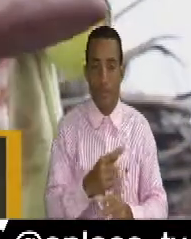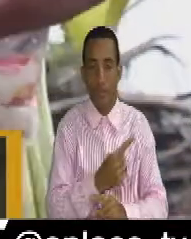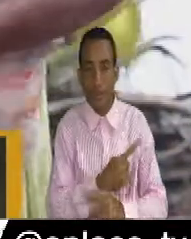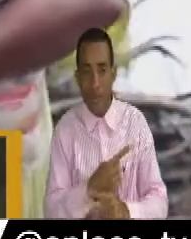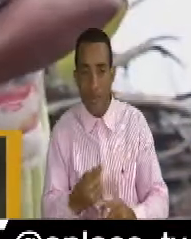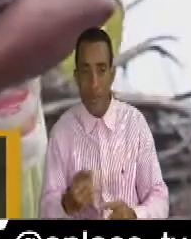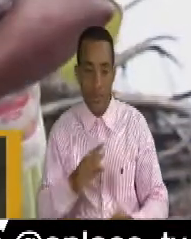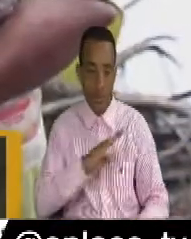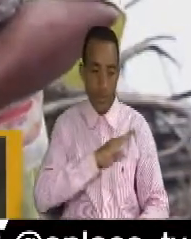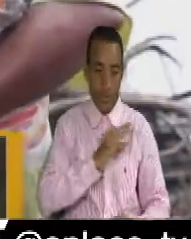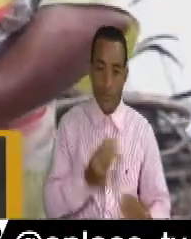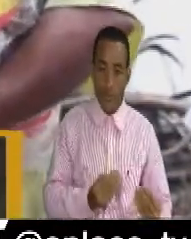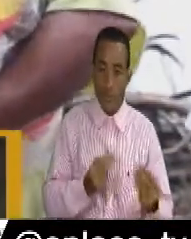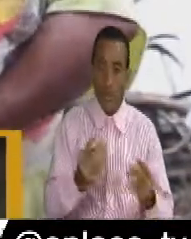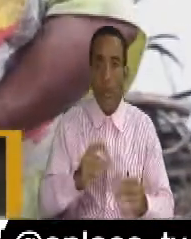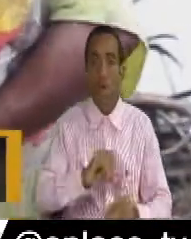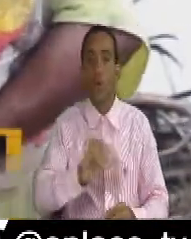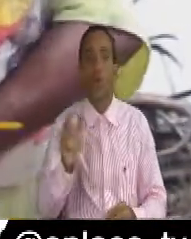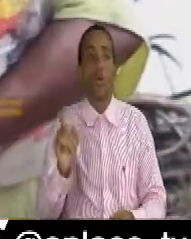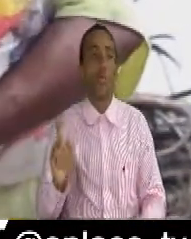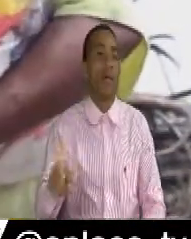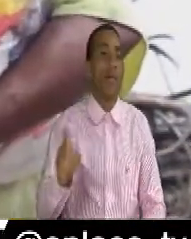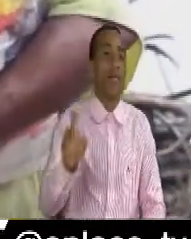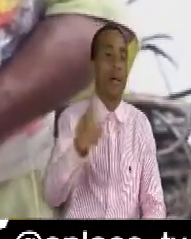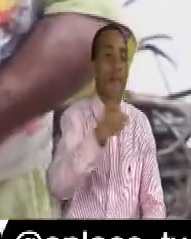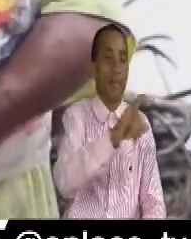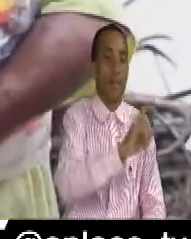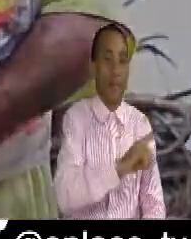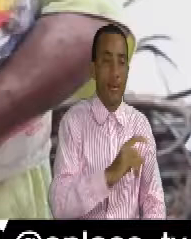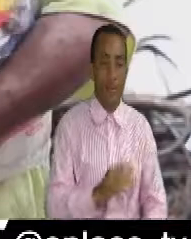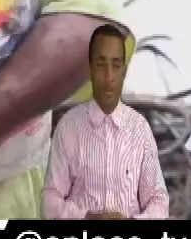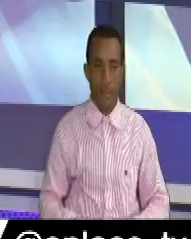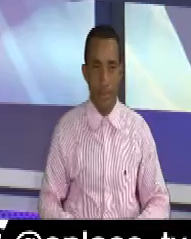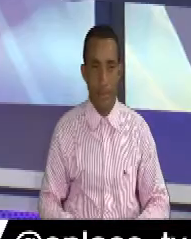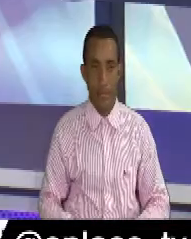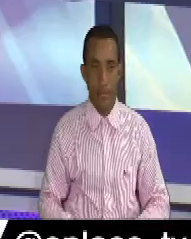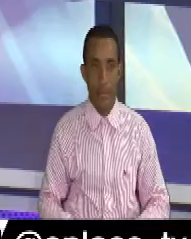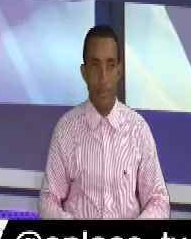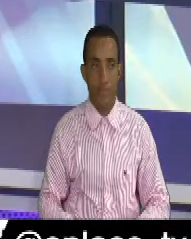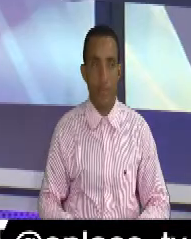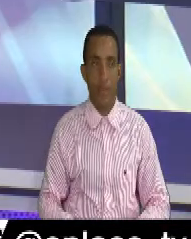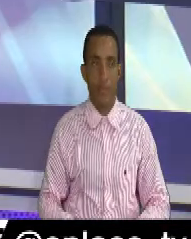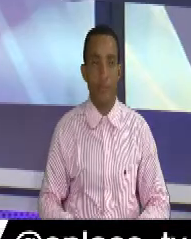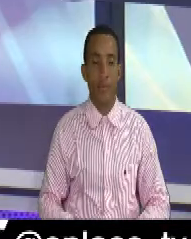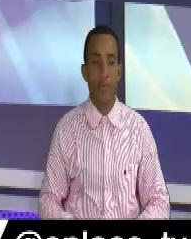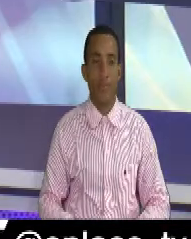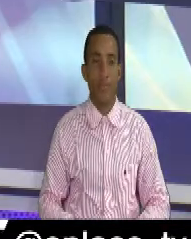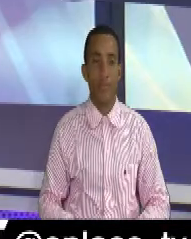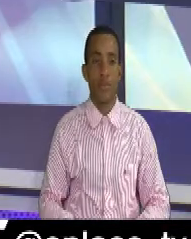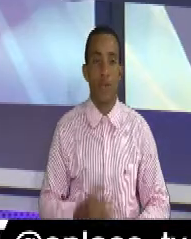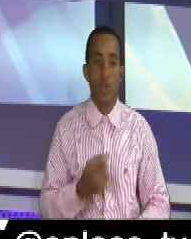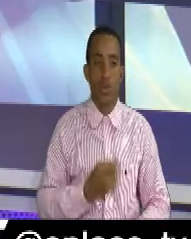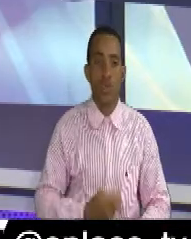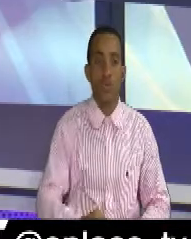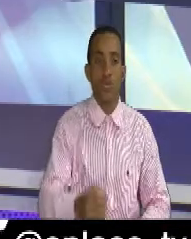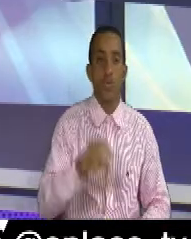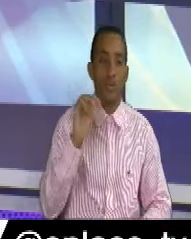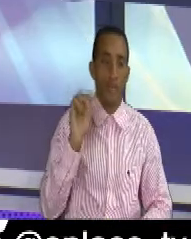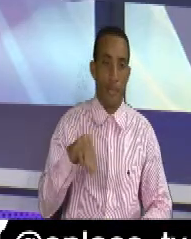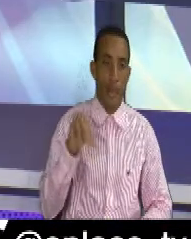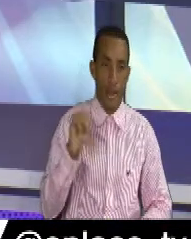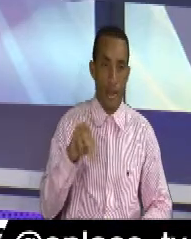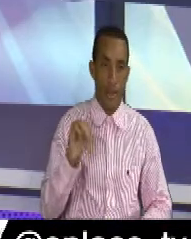local llegarán a otros sectores rurales de Barranca Bermeja. Para el próximo martes está previsto